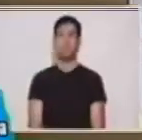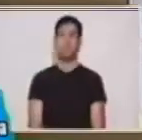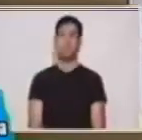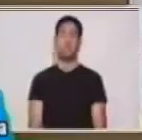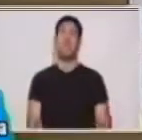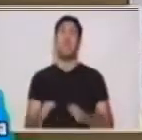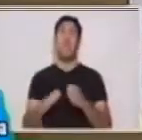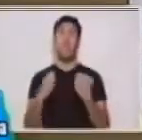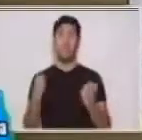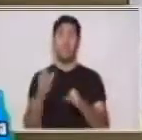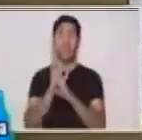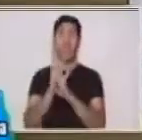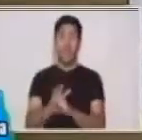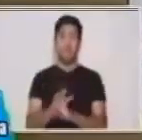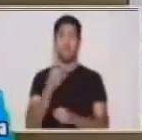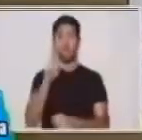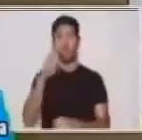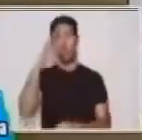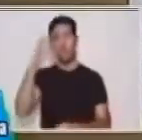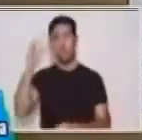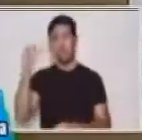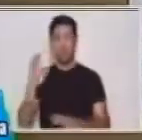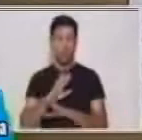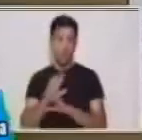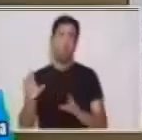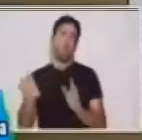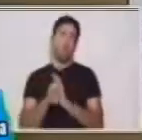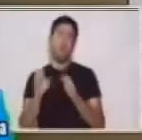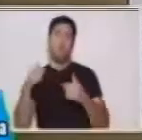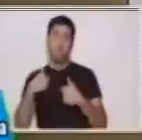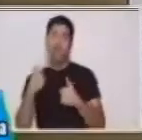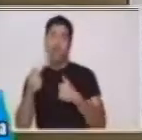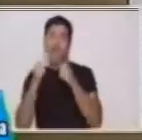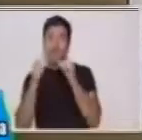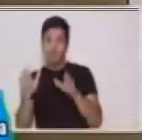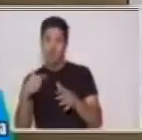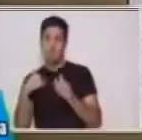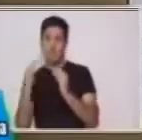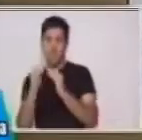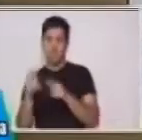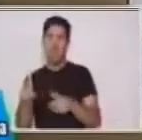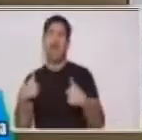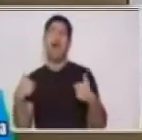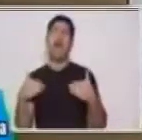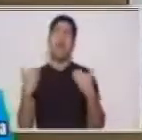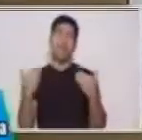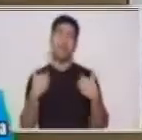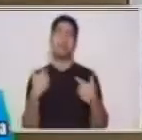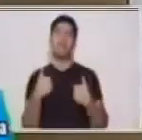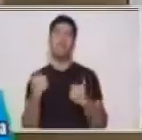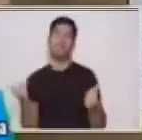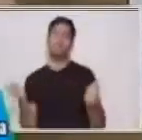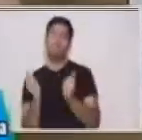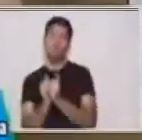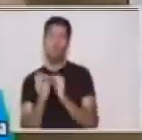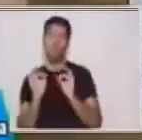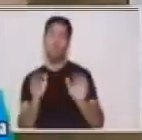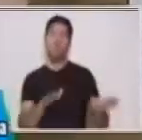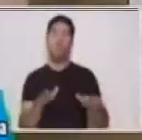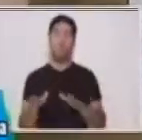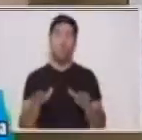vida. Y no solo la alegran, también me entretienen y me divierten. Entonces puedo decir que